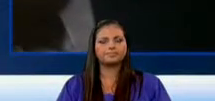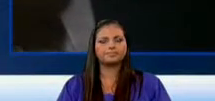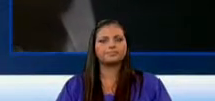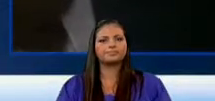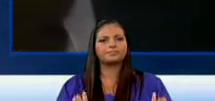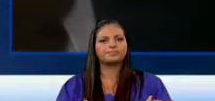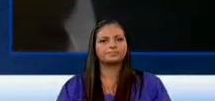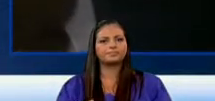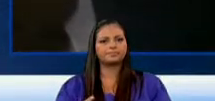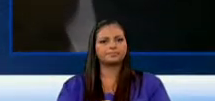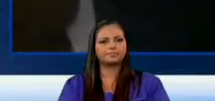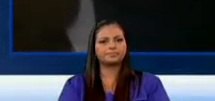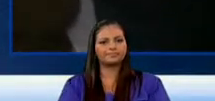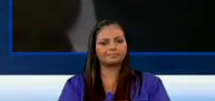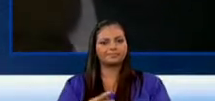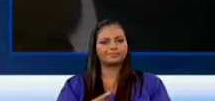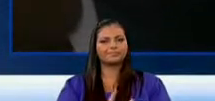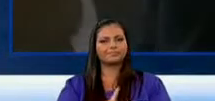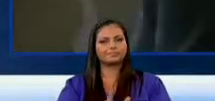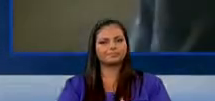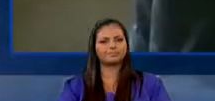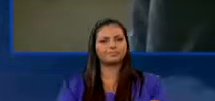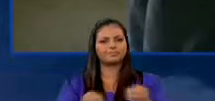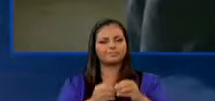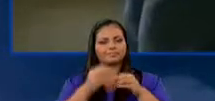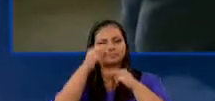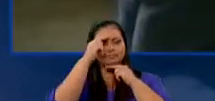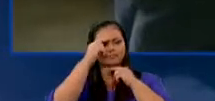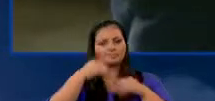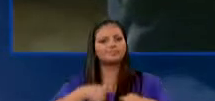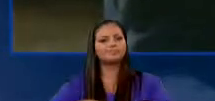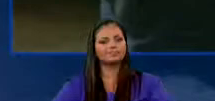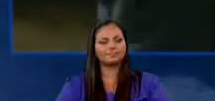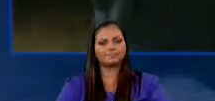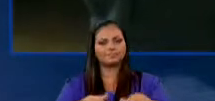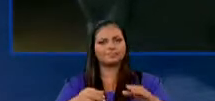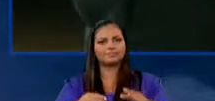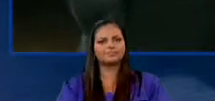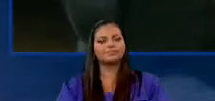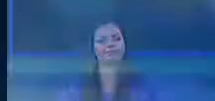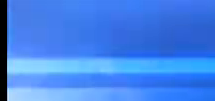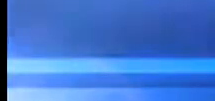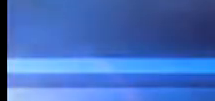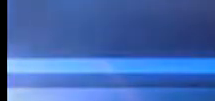señor productor. Y regresamos luego con más noticias. Bueno. Sigan en nuestra sintonía.